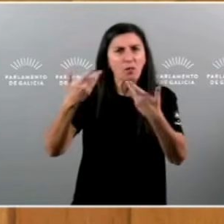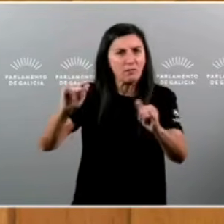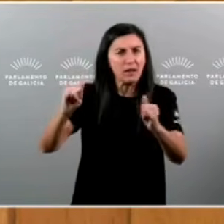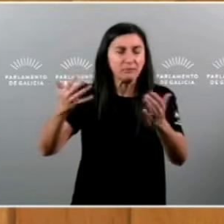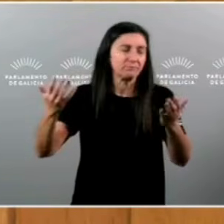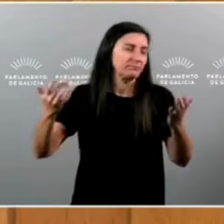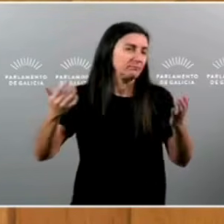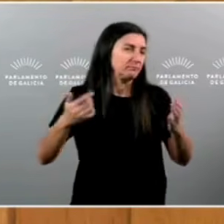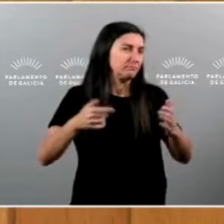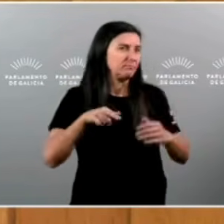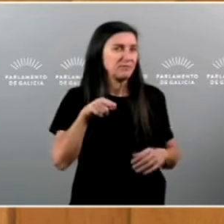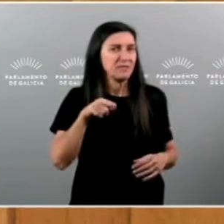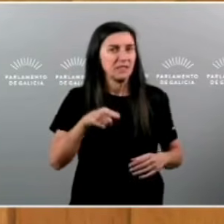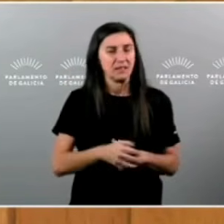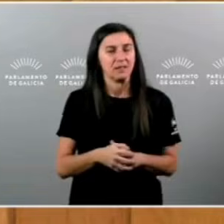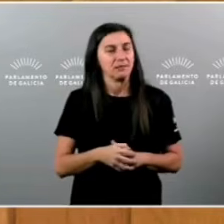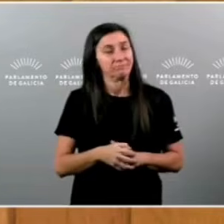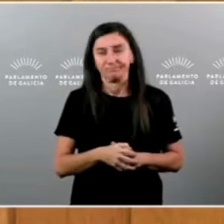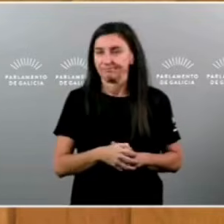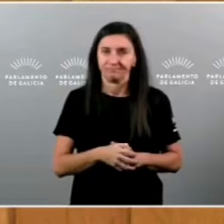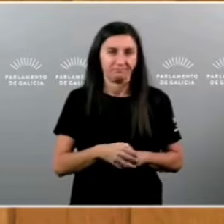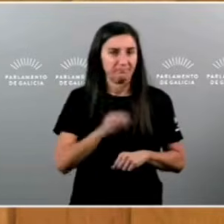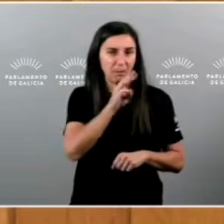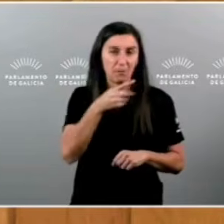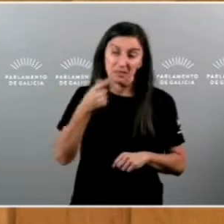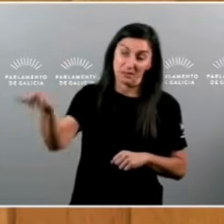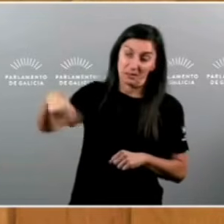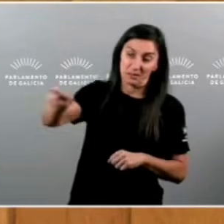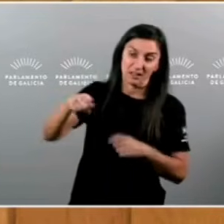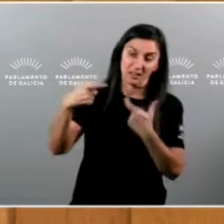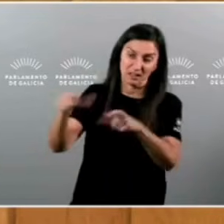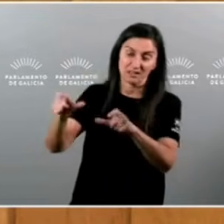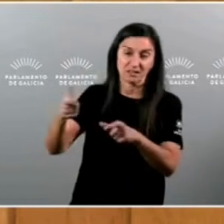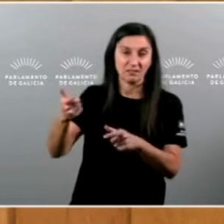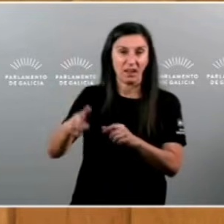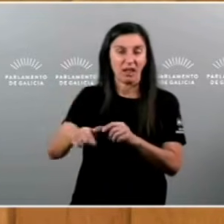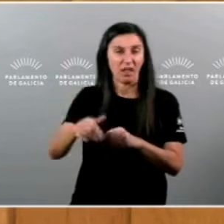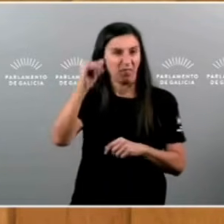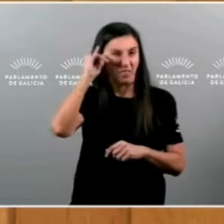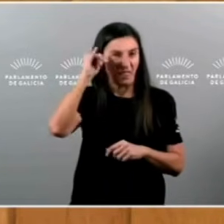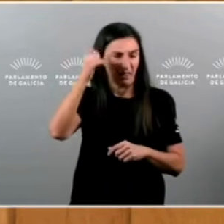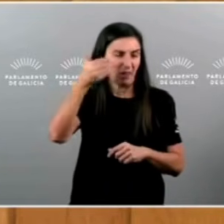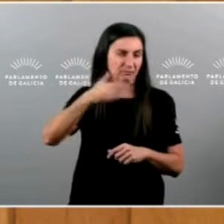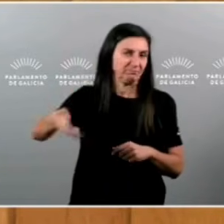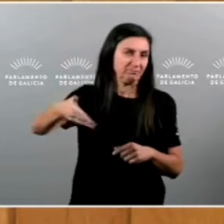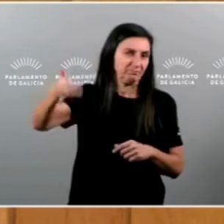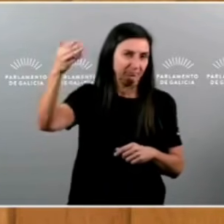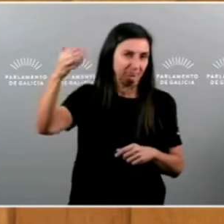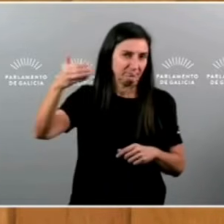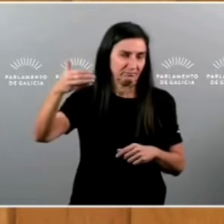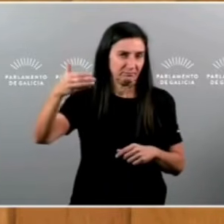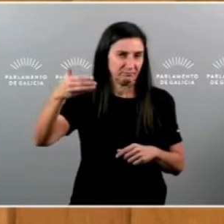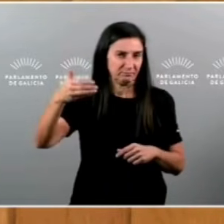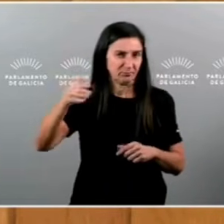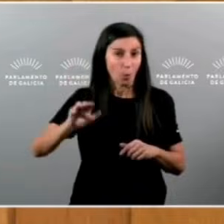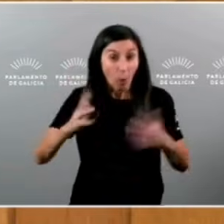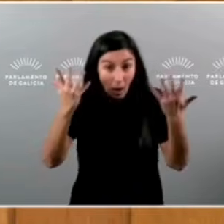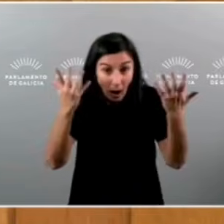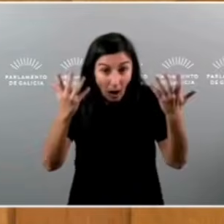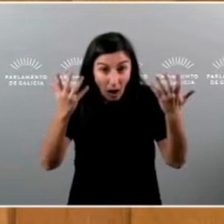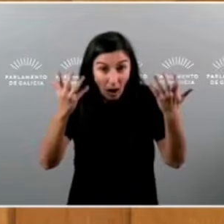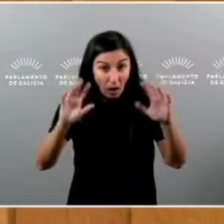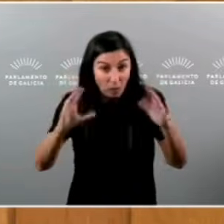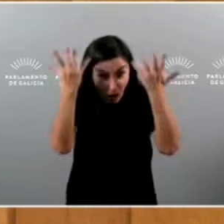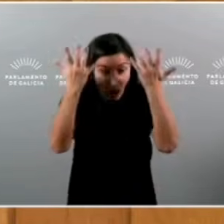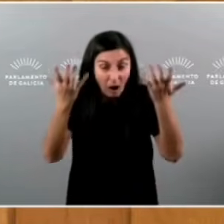Eso é o que facedes vosotros, a esquerdallada toda, non? Ir a folga,